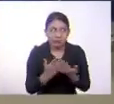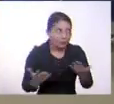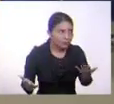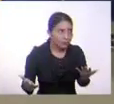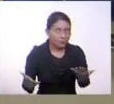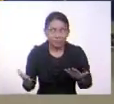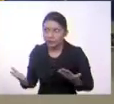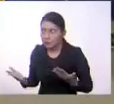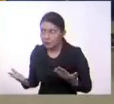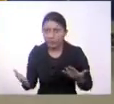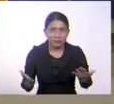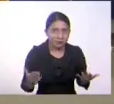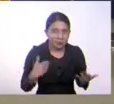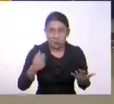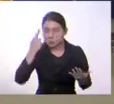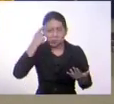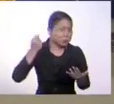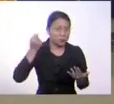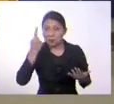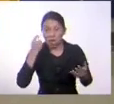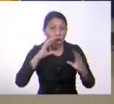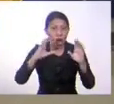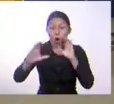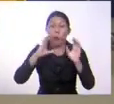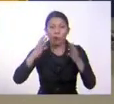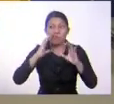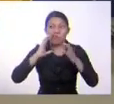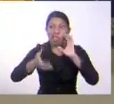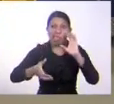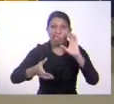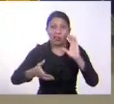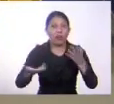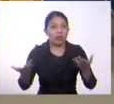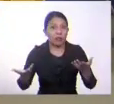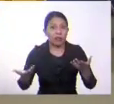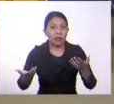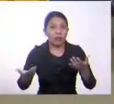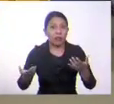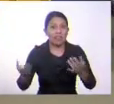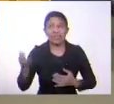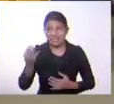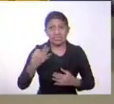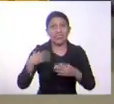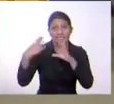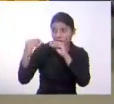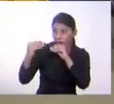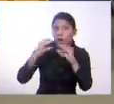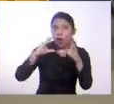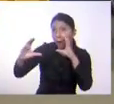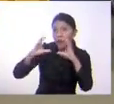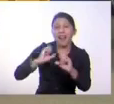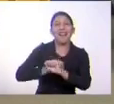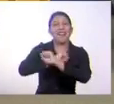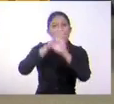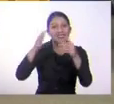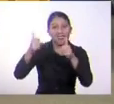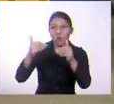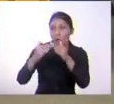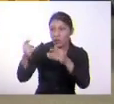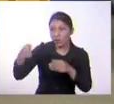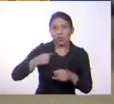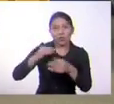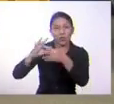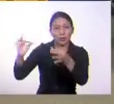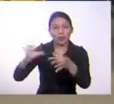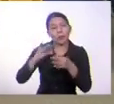es el idioma, porque para poder comunicarnos con los demás es necesario que hablemos el mismo idioma. Y entonces imagina